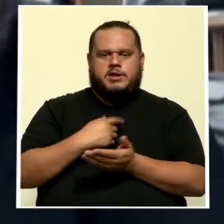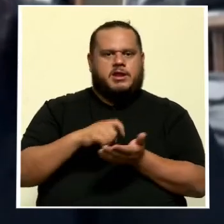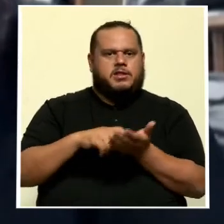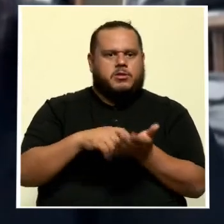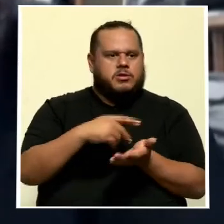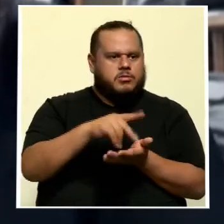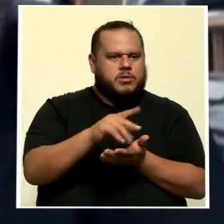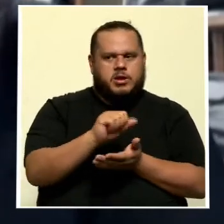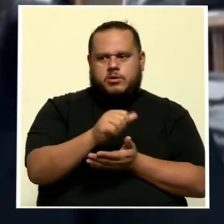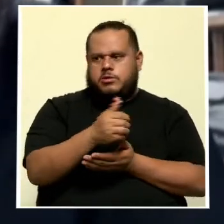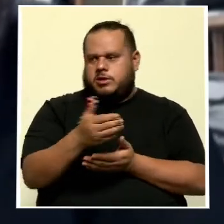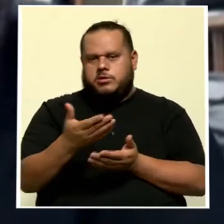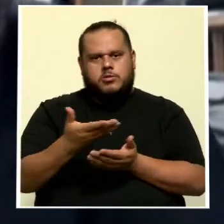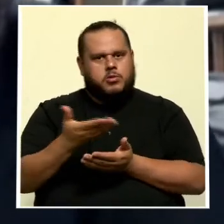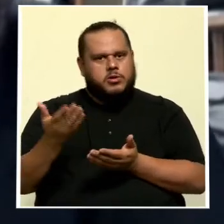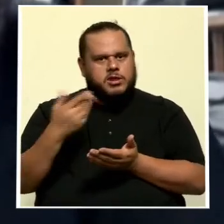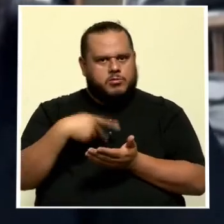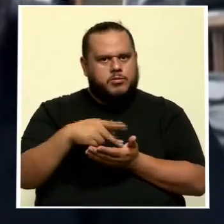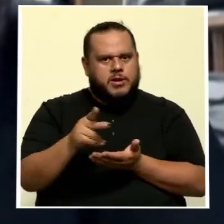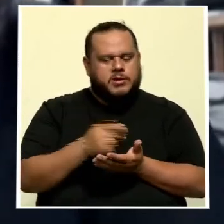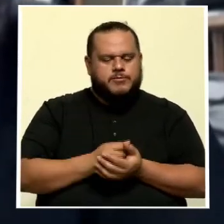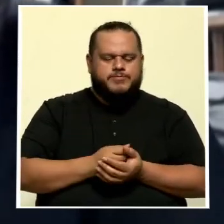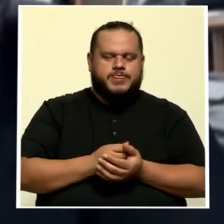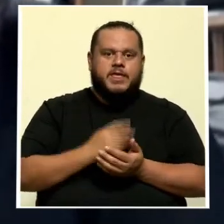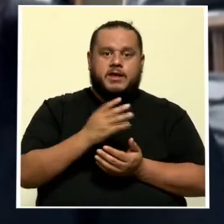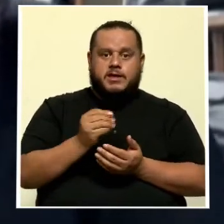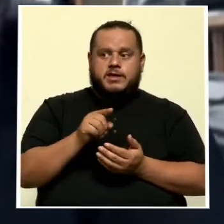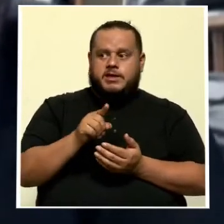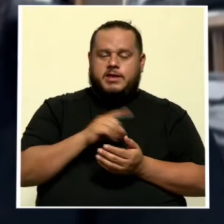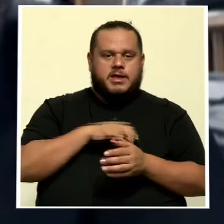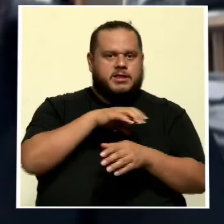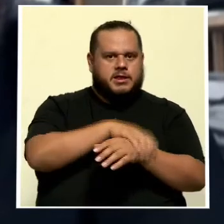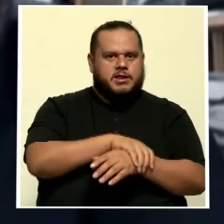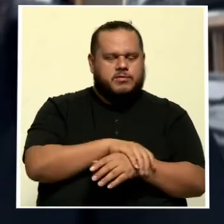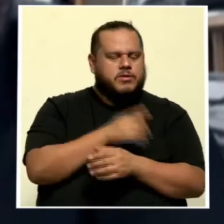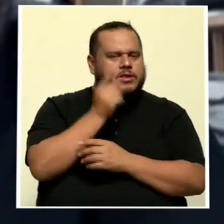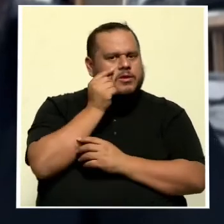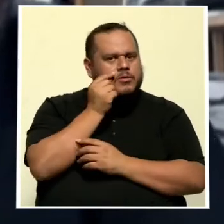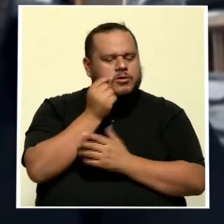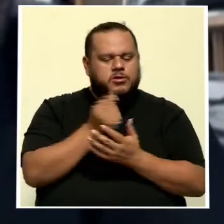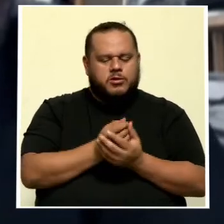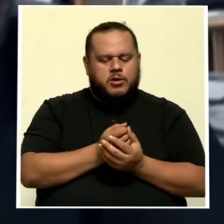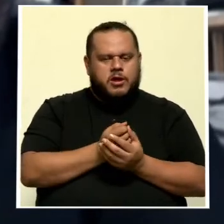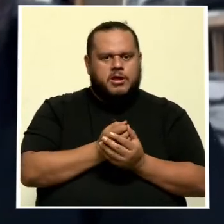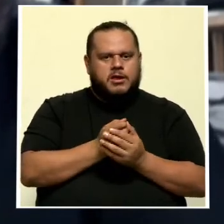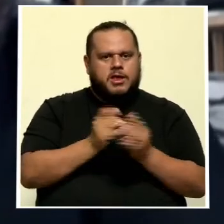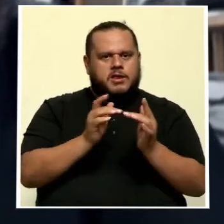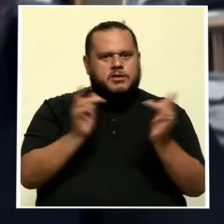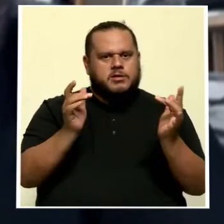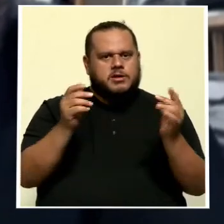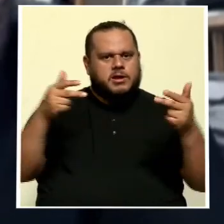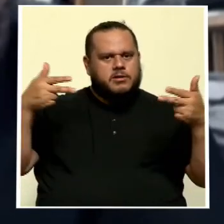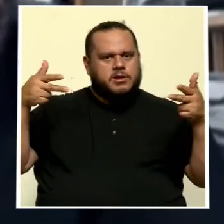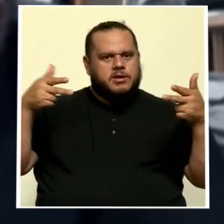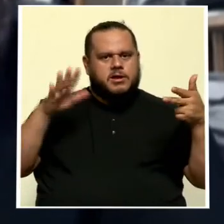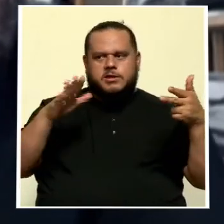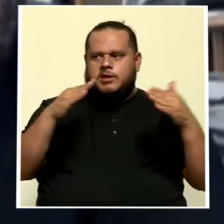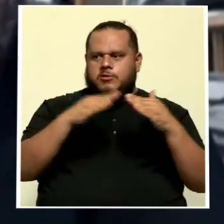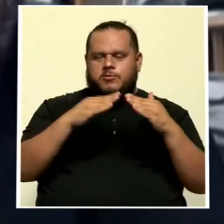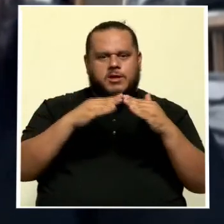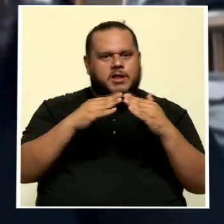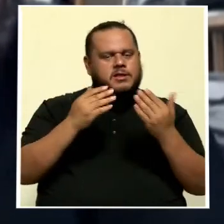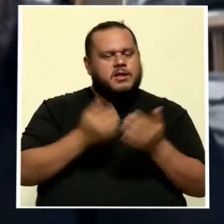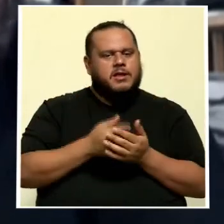pagar y otras cosas por pagar. Incluso en este allanamiento fue tan curioso que desconectaron las cámaras de su casa de